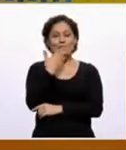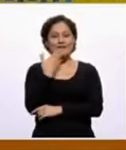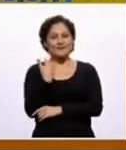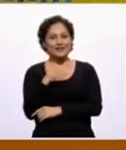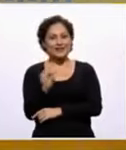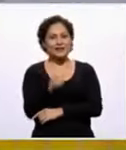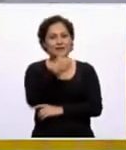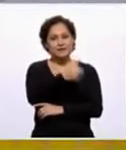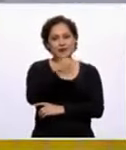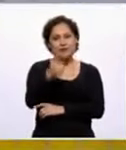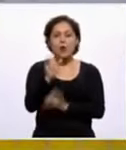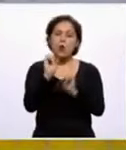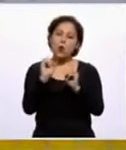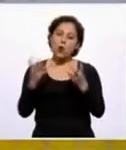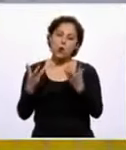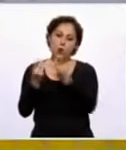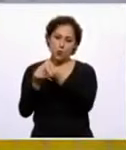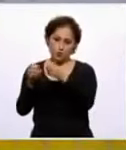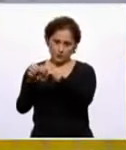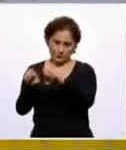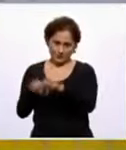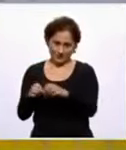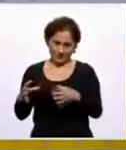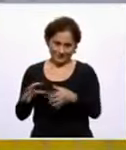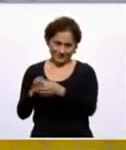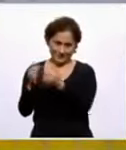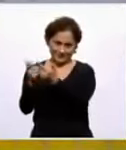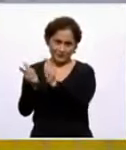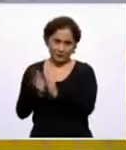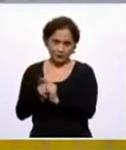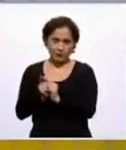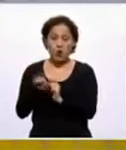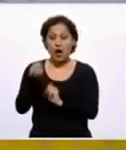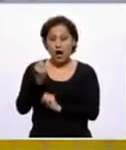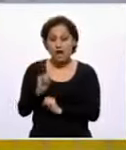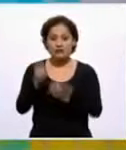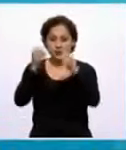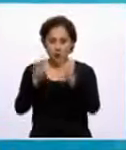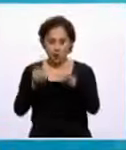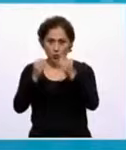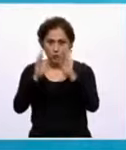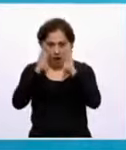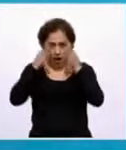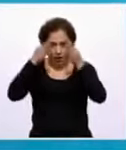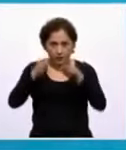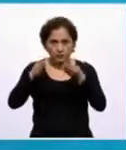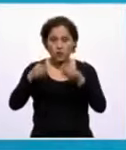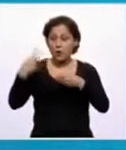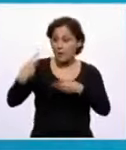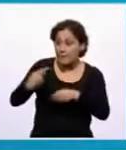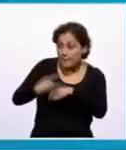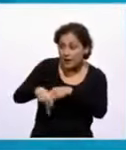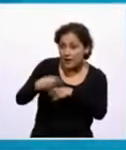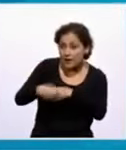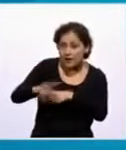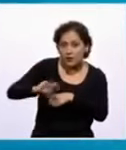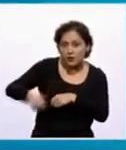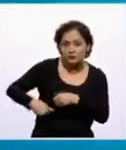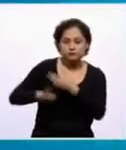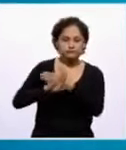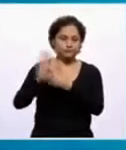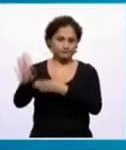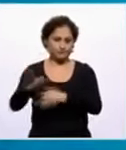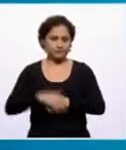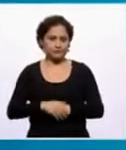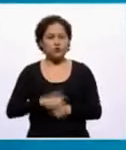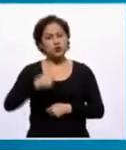como grupal, y de esta forma se alejan de las situaciones de riesgo. ¿Qué otras actividades propones que te